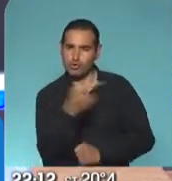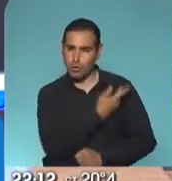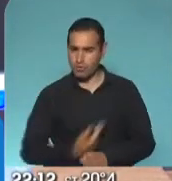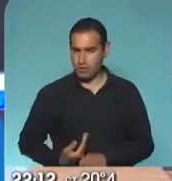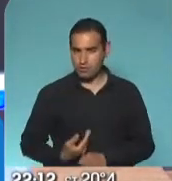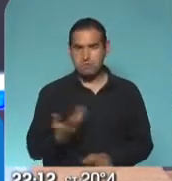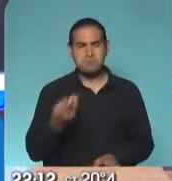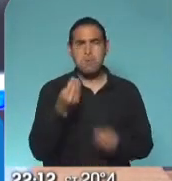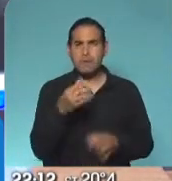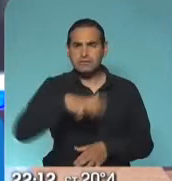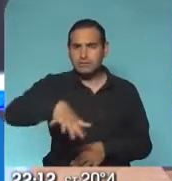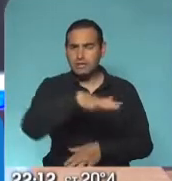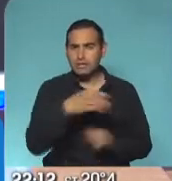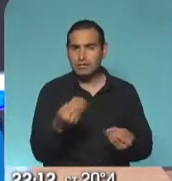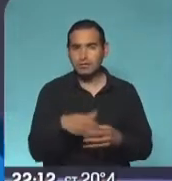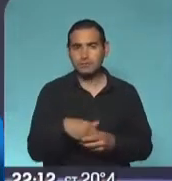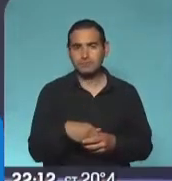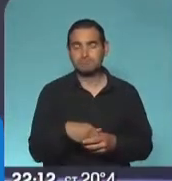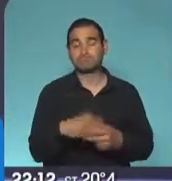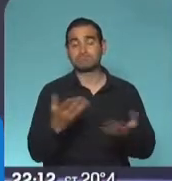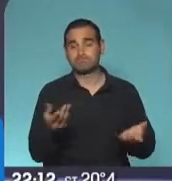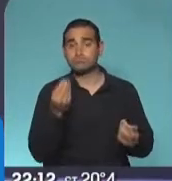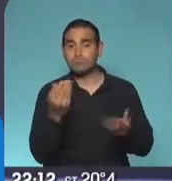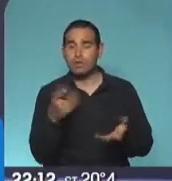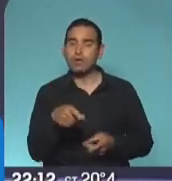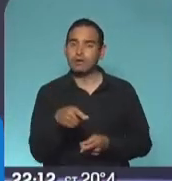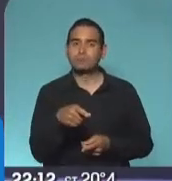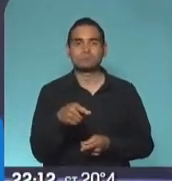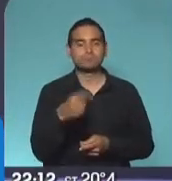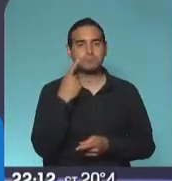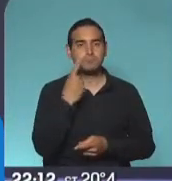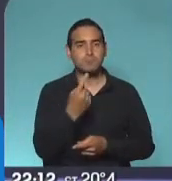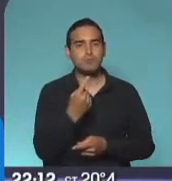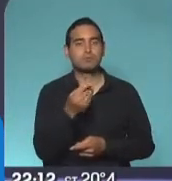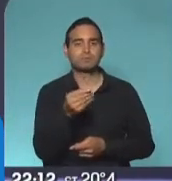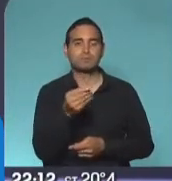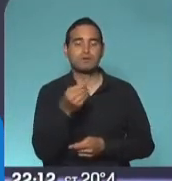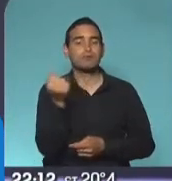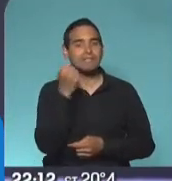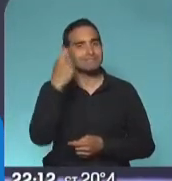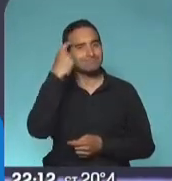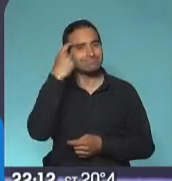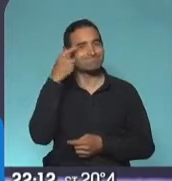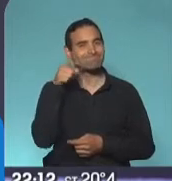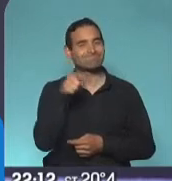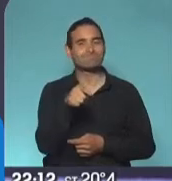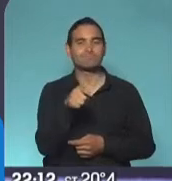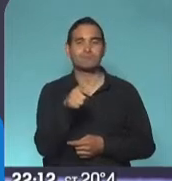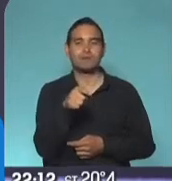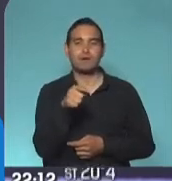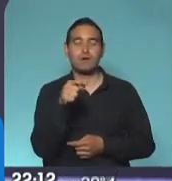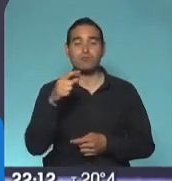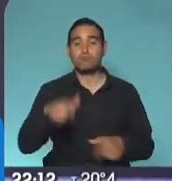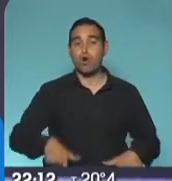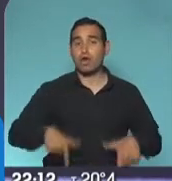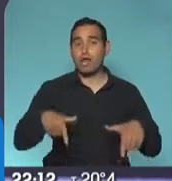pasa en la región a partir de esto, Natalia? Así es, porque es un reposicionamiento también, hay que tener en cuenta el reposicionamiento que tomó Lenín Moreno